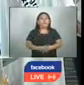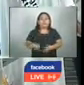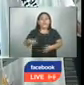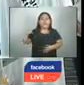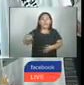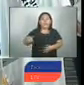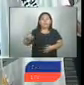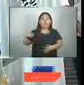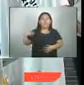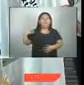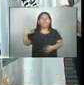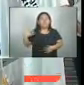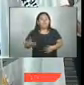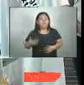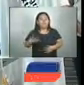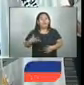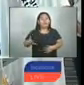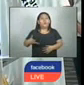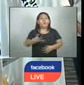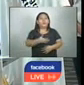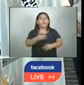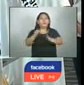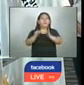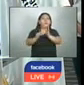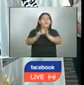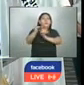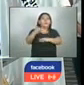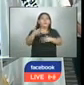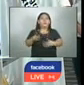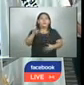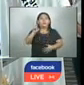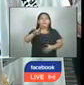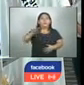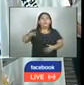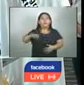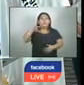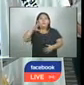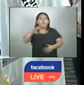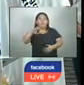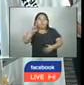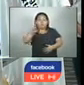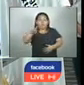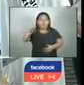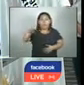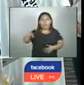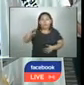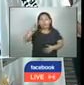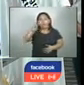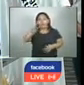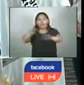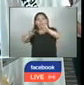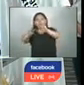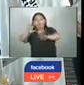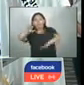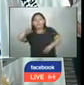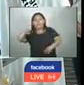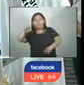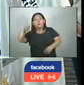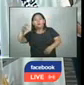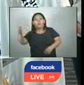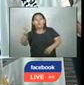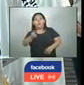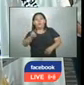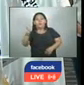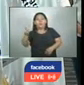2022 proyectamos atender a más de 1.265.000 personas entre